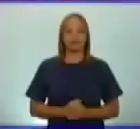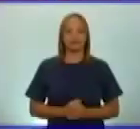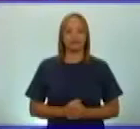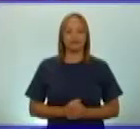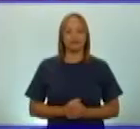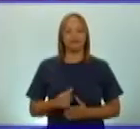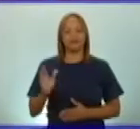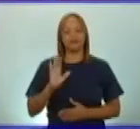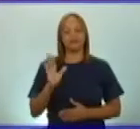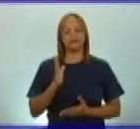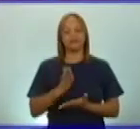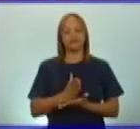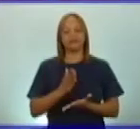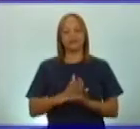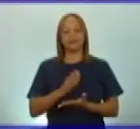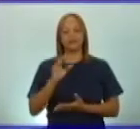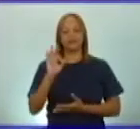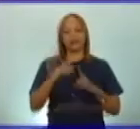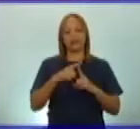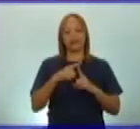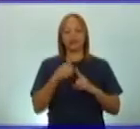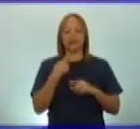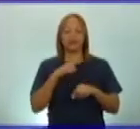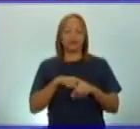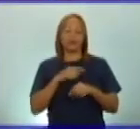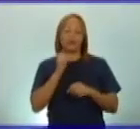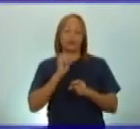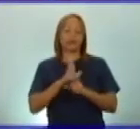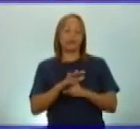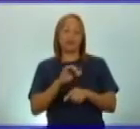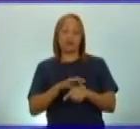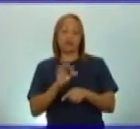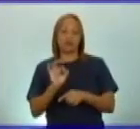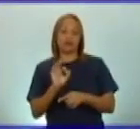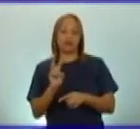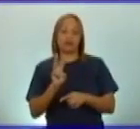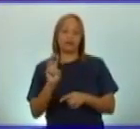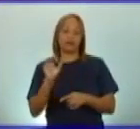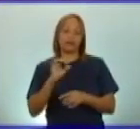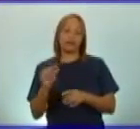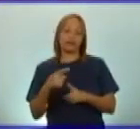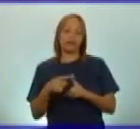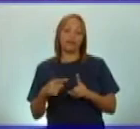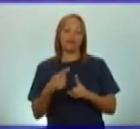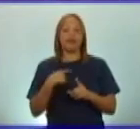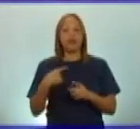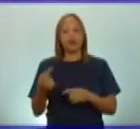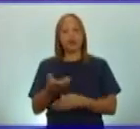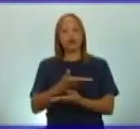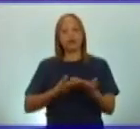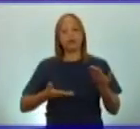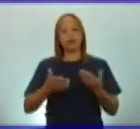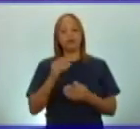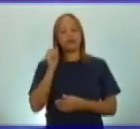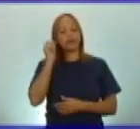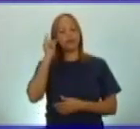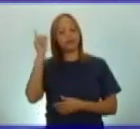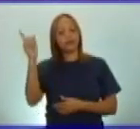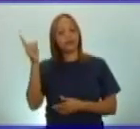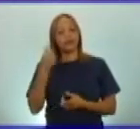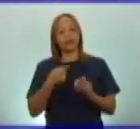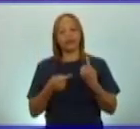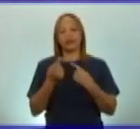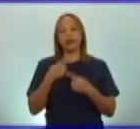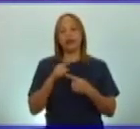Saludos estudiantes de octavo grado, familias y profesores. Bienvenidos a este encuentro donde una vez más vamos a compartir algunas ideas, algunos saberes sobre